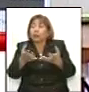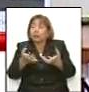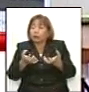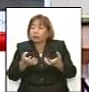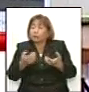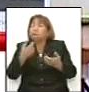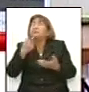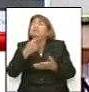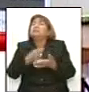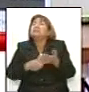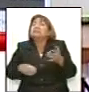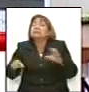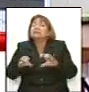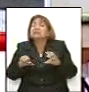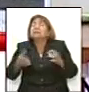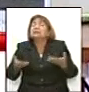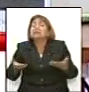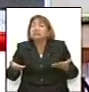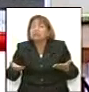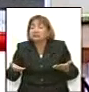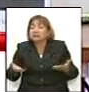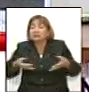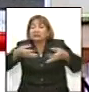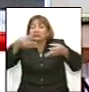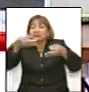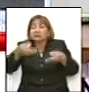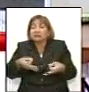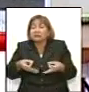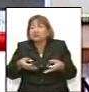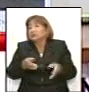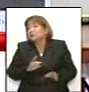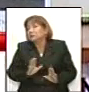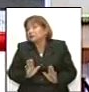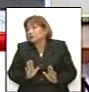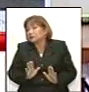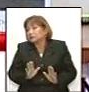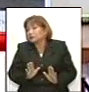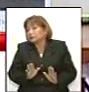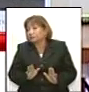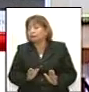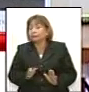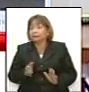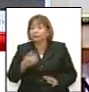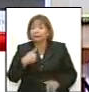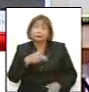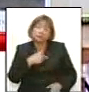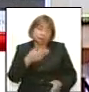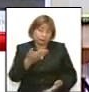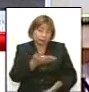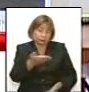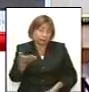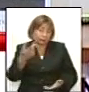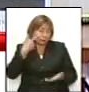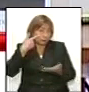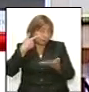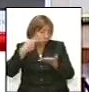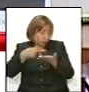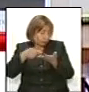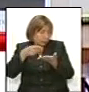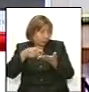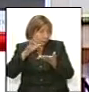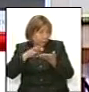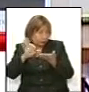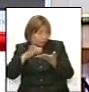qué se está haciendo, si este es real o no es real. Y como función, nuestro despacho como fiscalizador también queremos